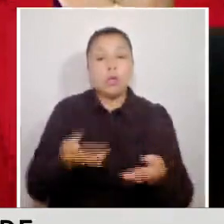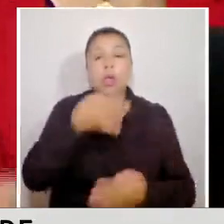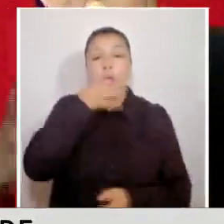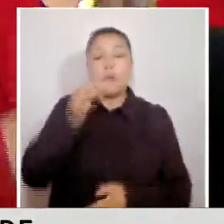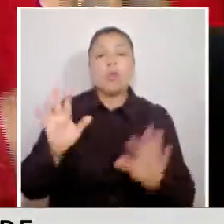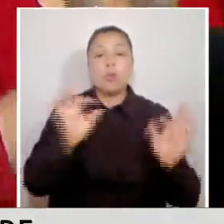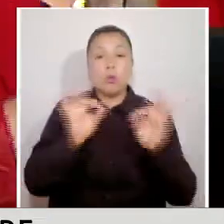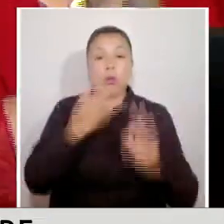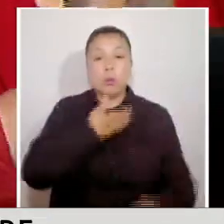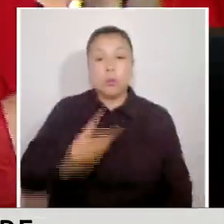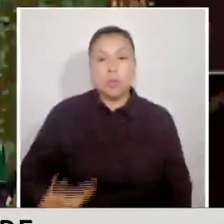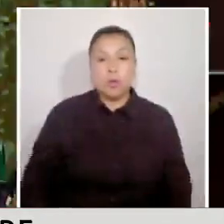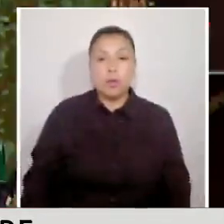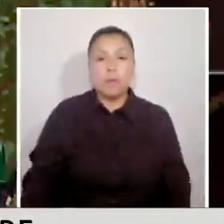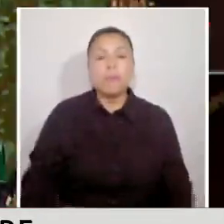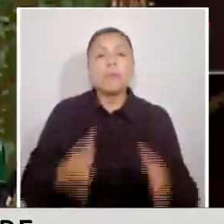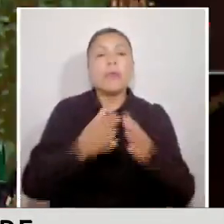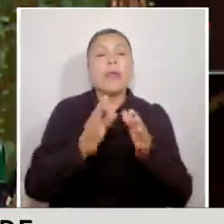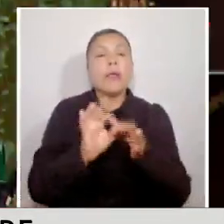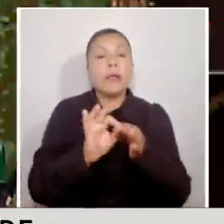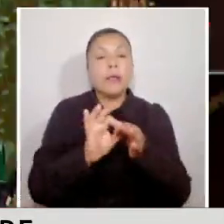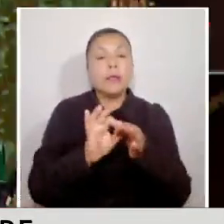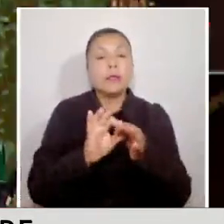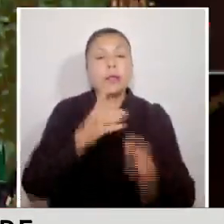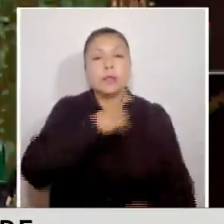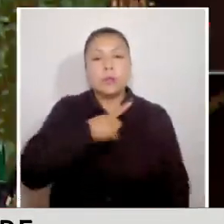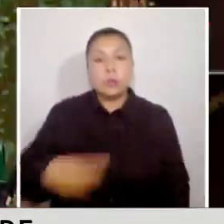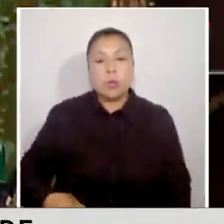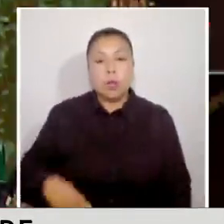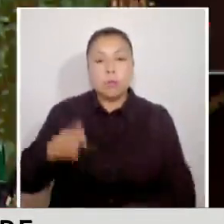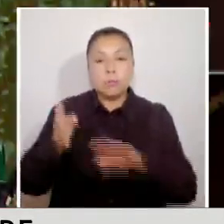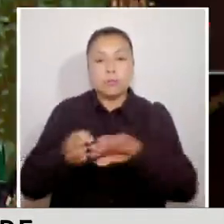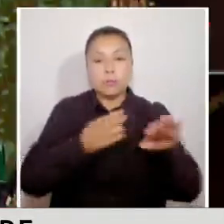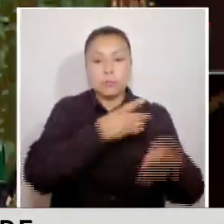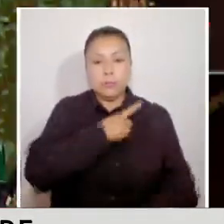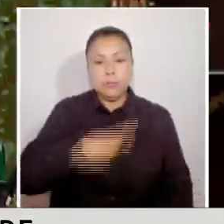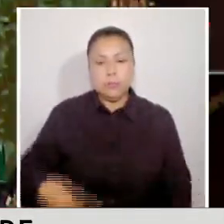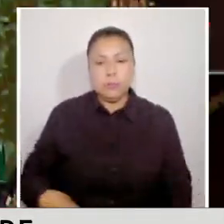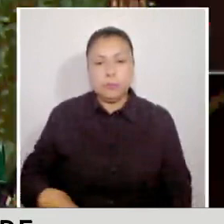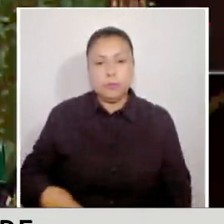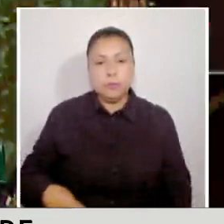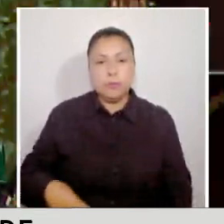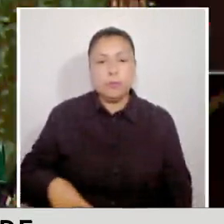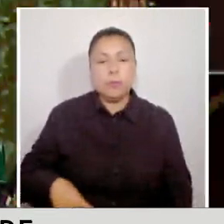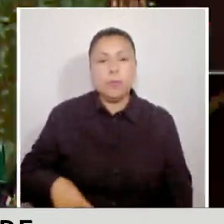presidenta Gracias diputado tiene la palabra el diputado Enrique